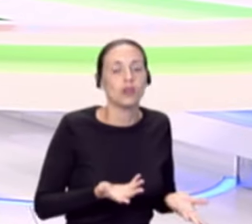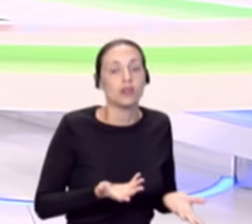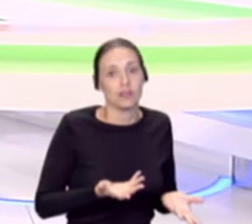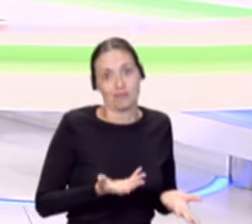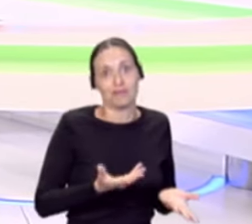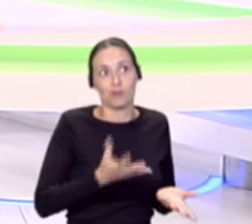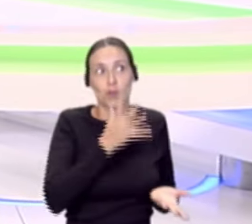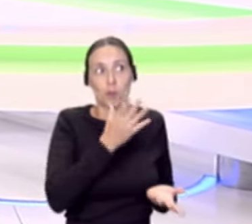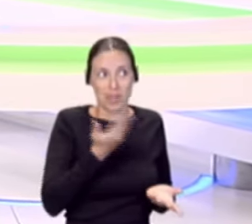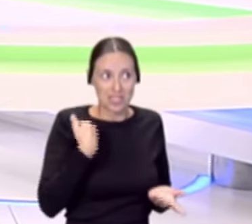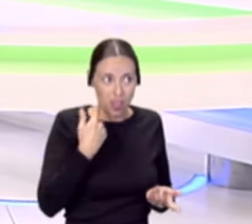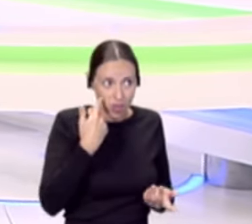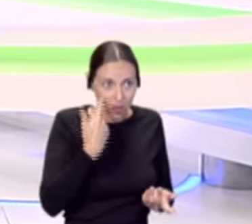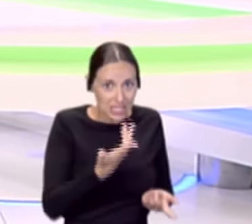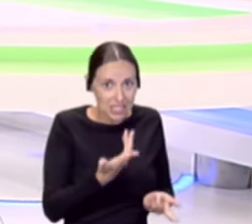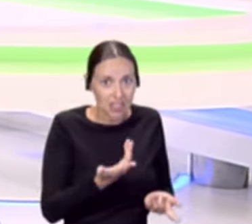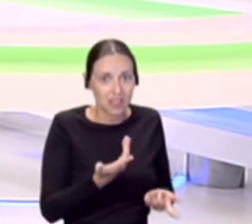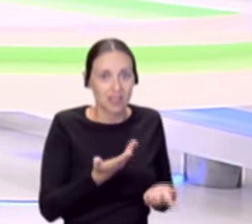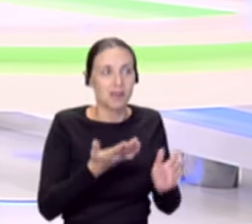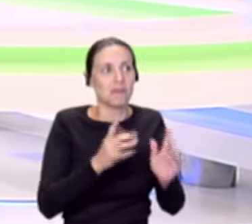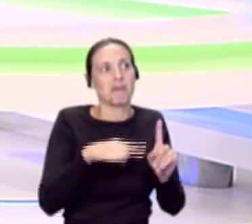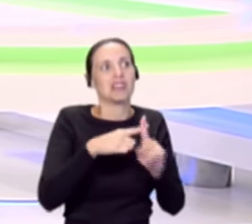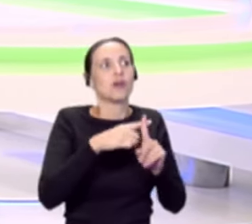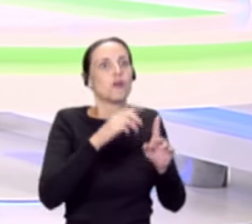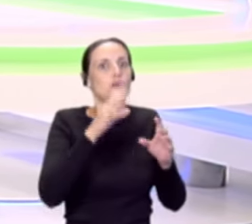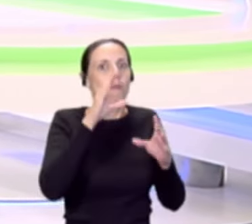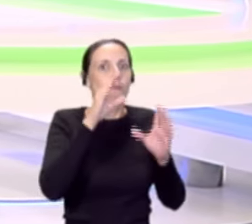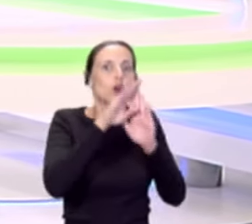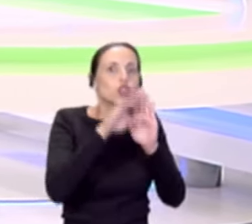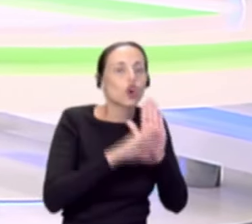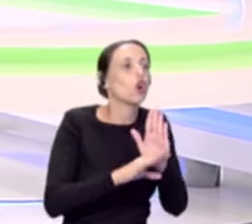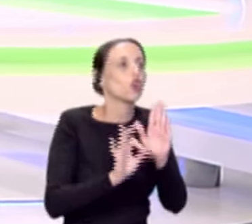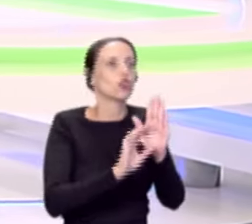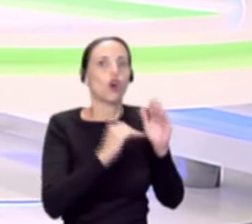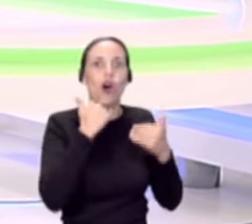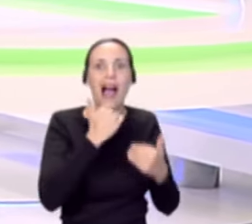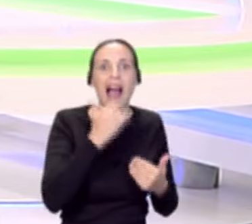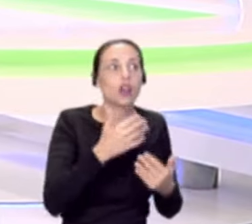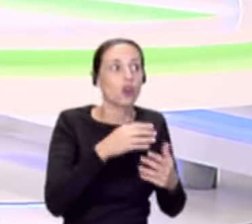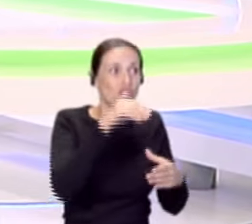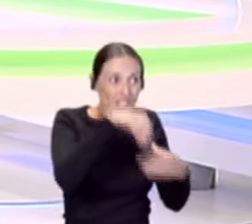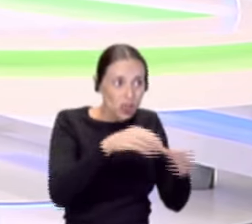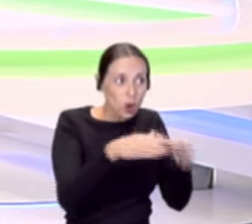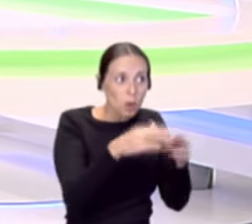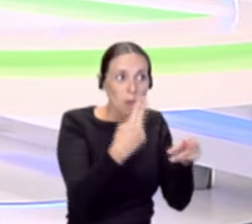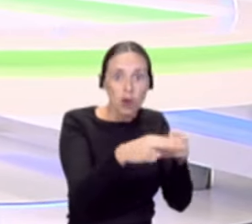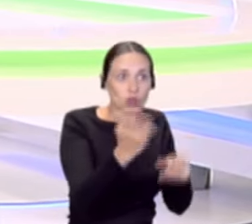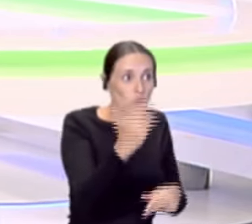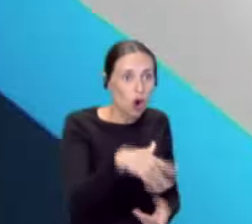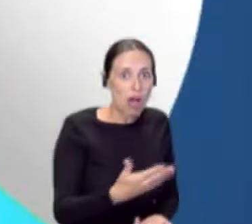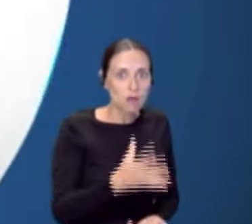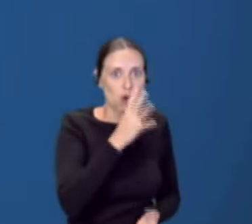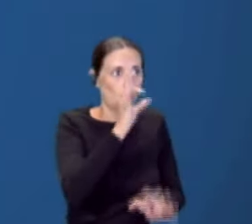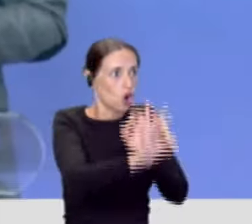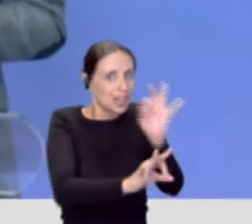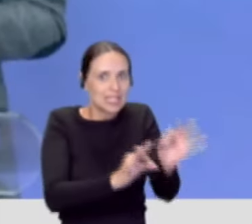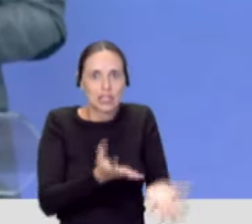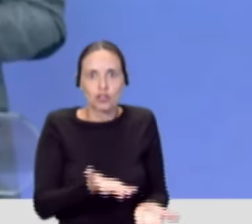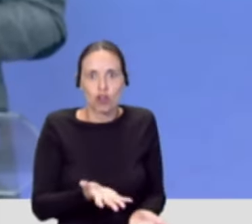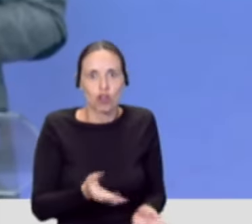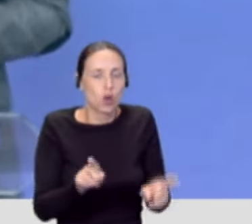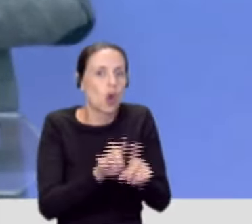problema realmente, si existe un determinado tipo de protocolos o mecanismos dentro de los partidos políticos, como organización, como cualquier otro